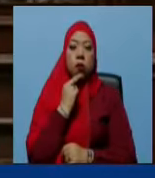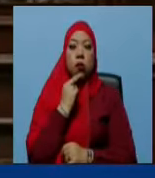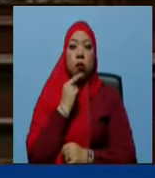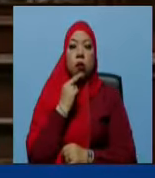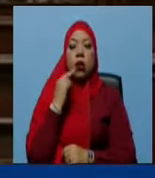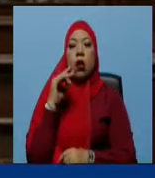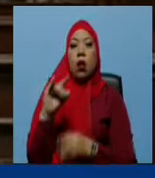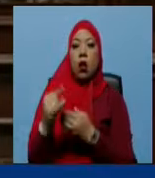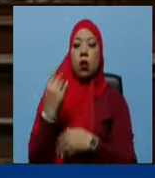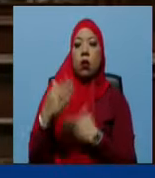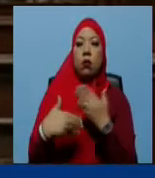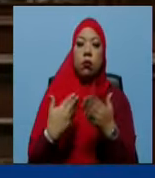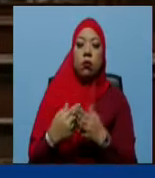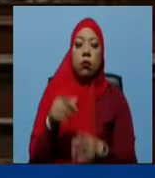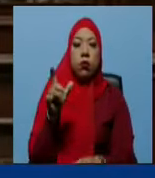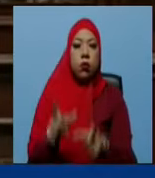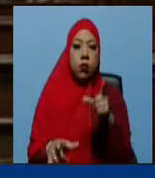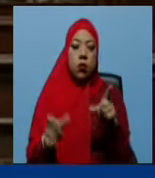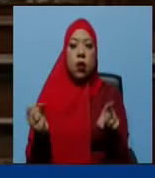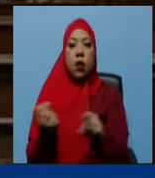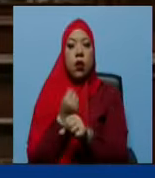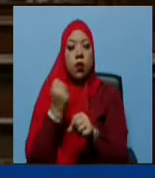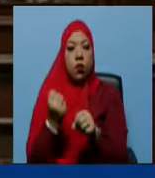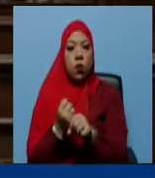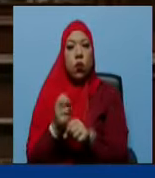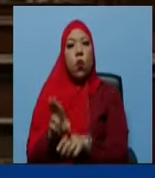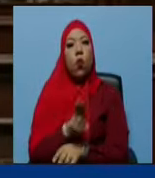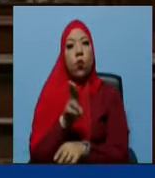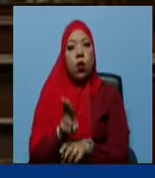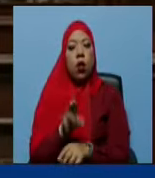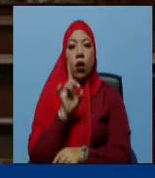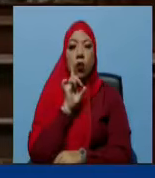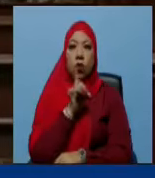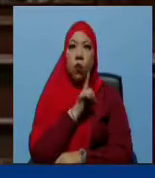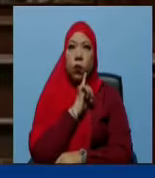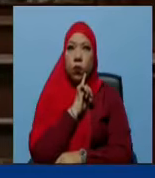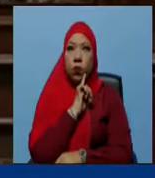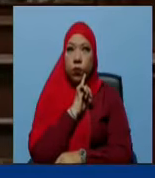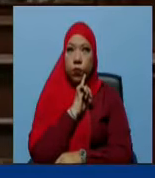para tratar de, usando su nombre,